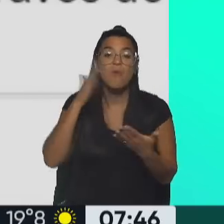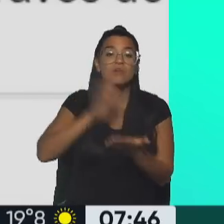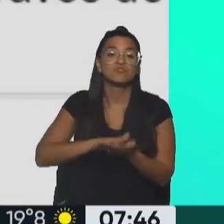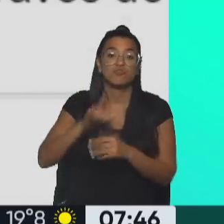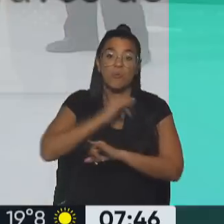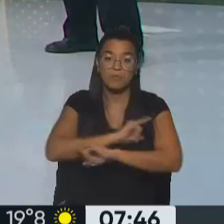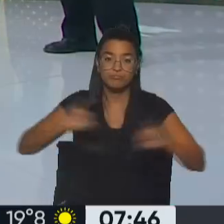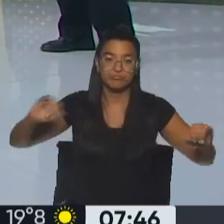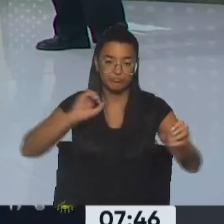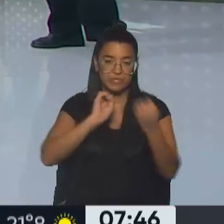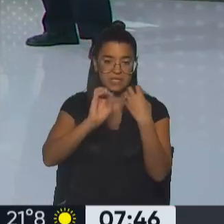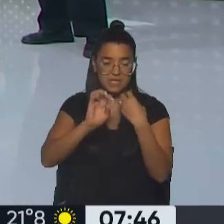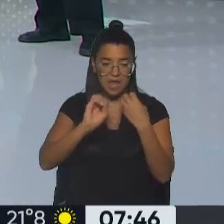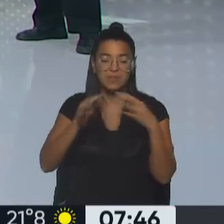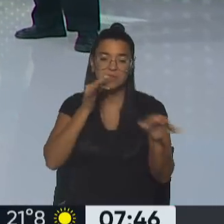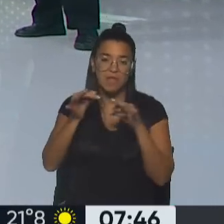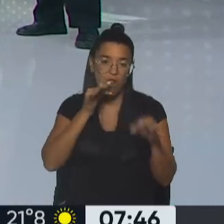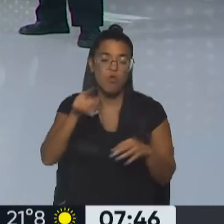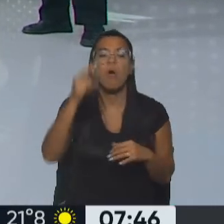estos chats. Sí, hubo otros